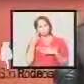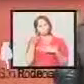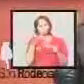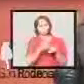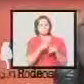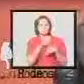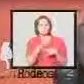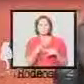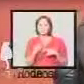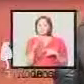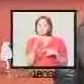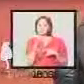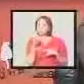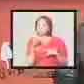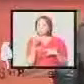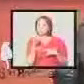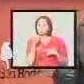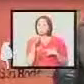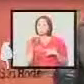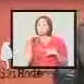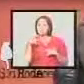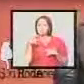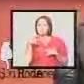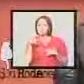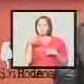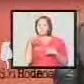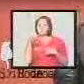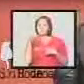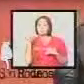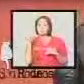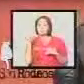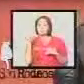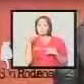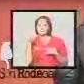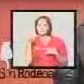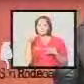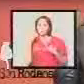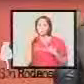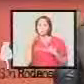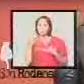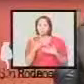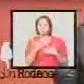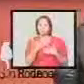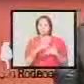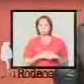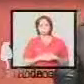dicen que no, que esa plata se la dan cuando ella se pensione,